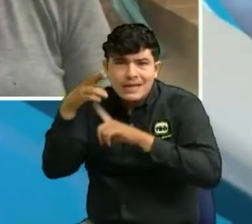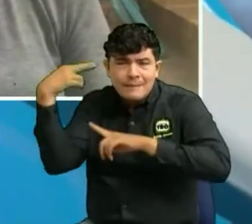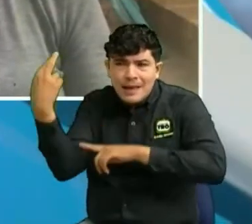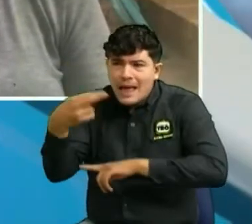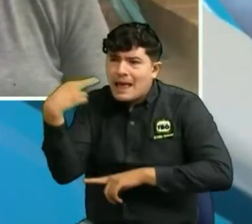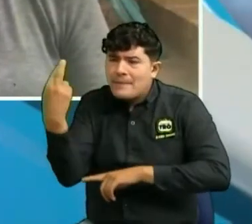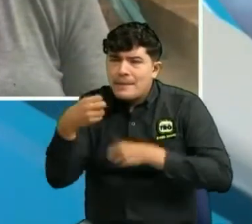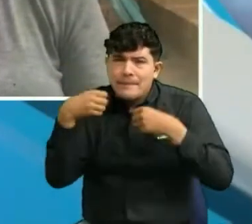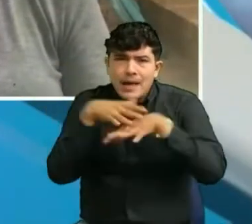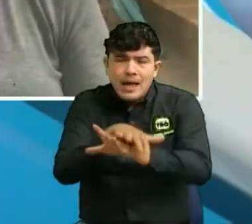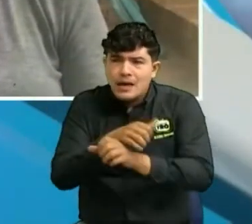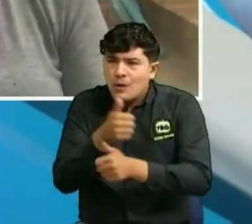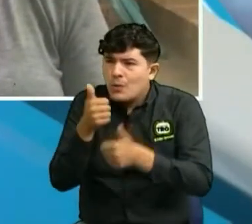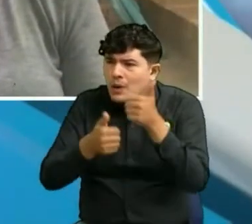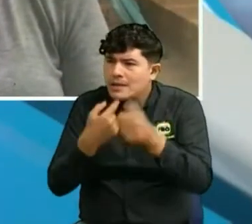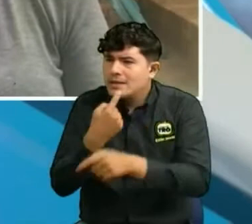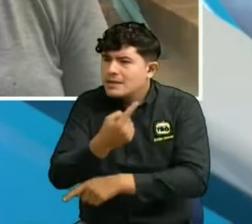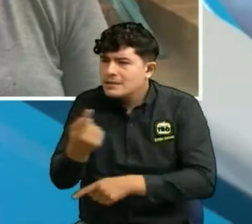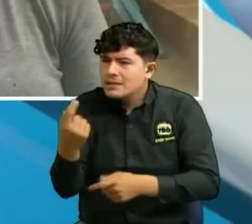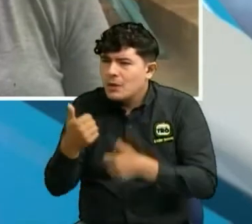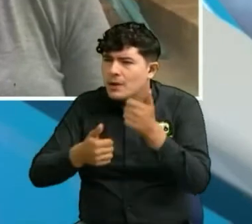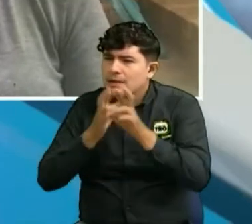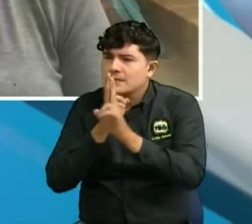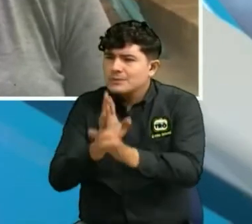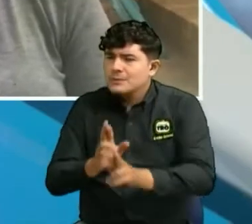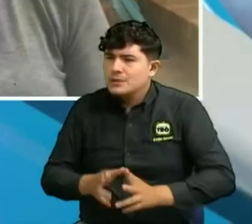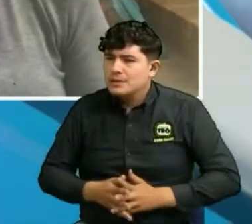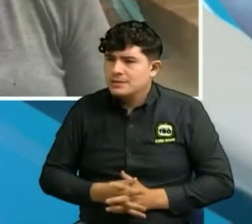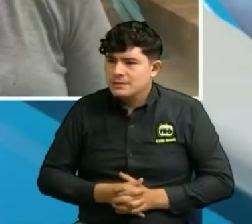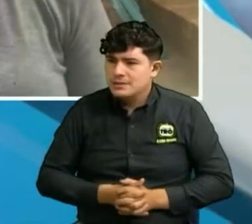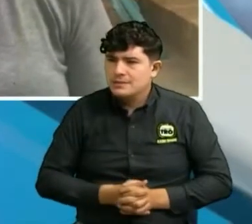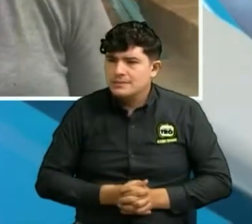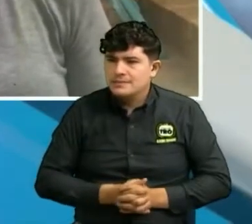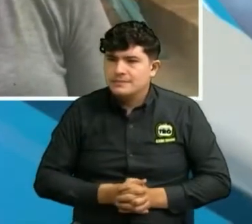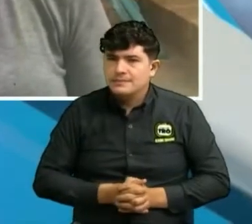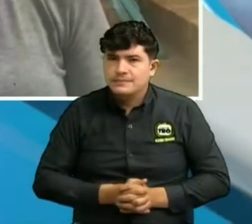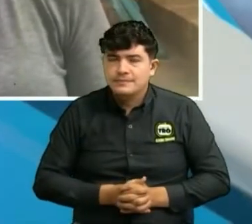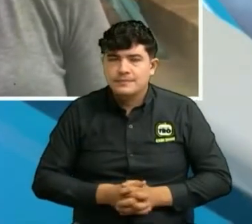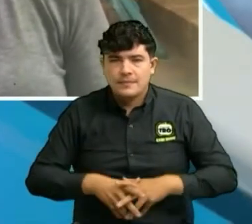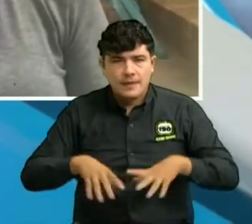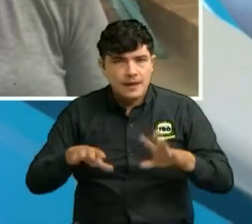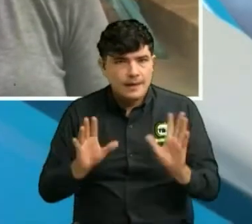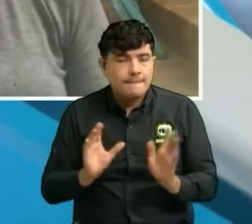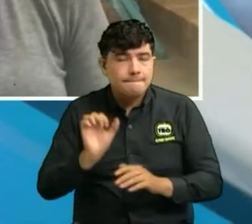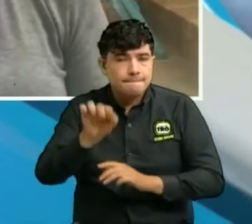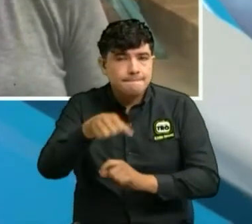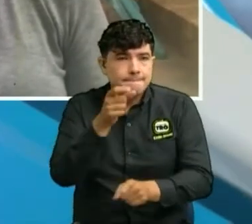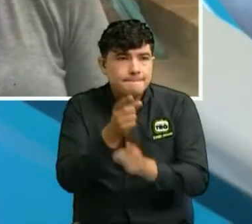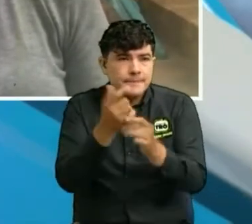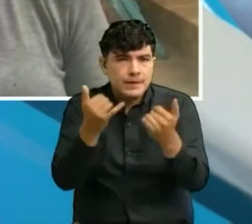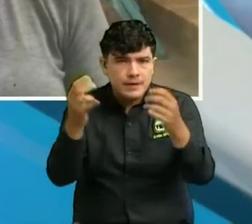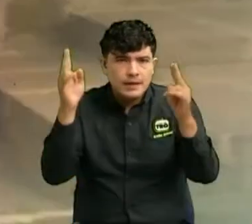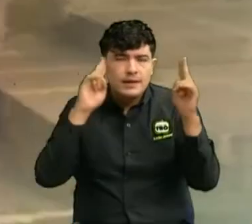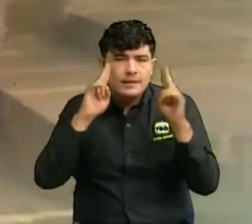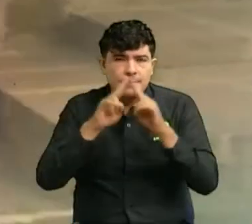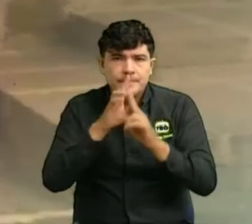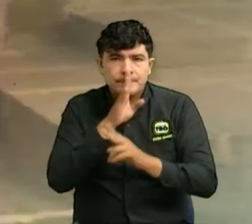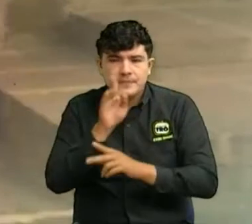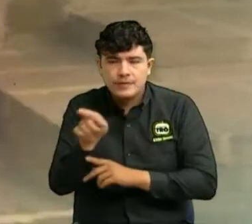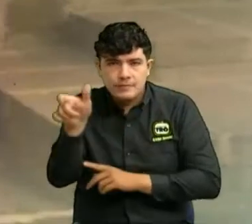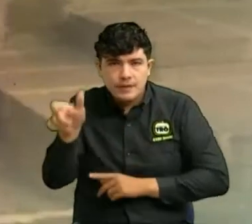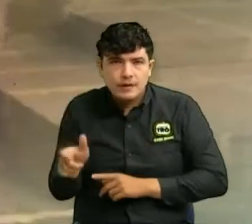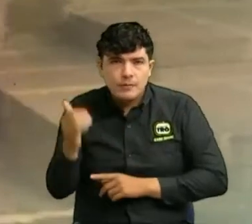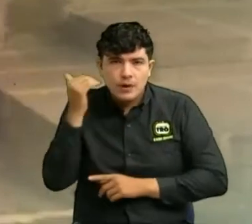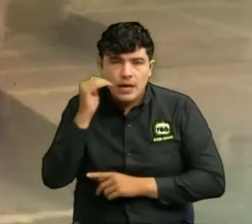nuestros televidentes o esos cibernautas que están ahí fieles con nosotros? Bueno, tenemos conectada a Gloria